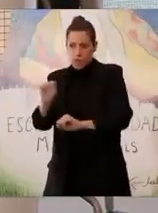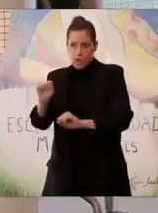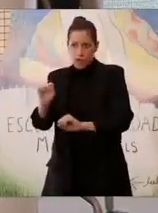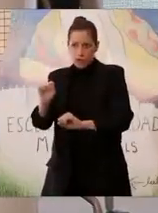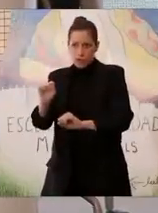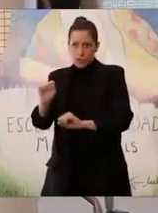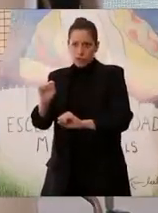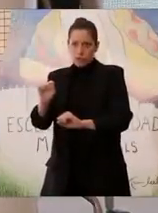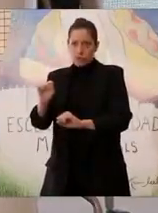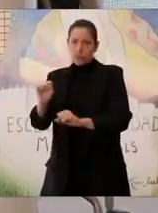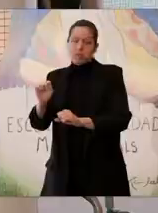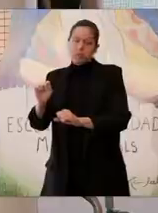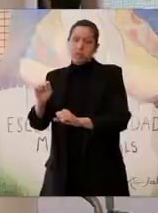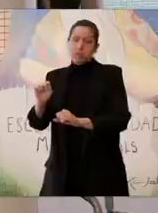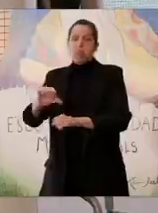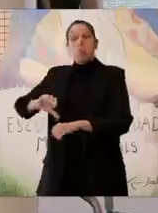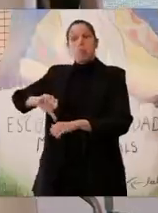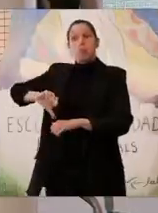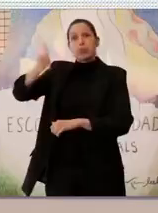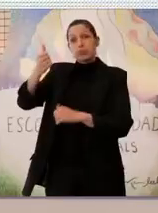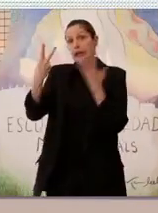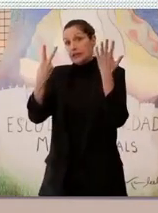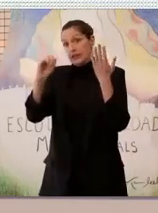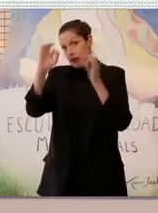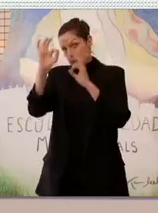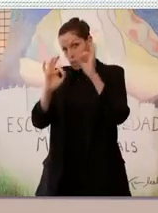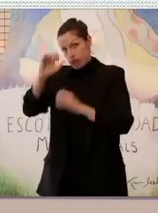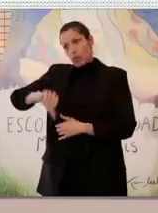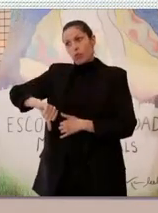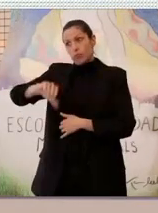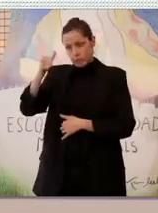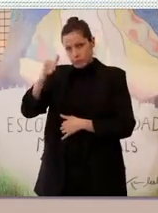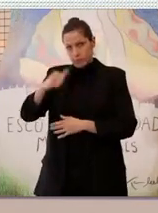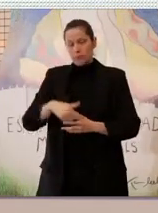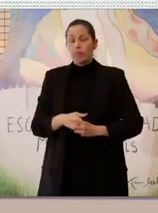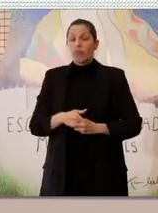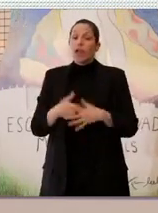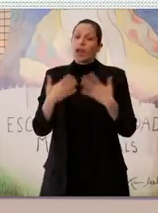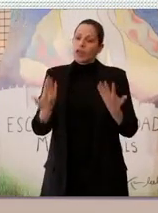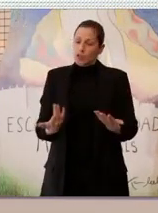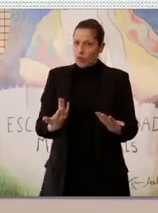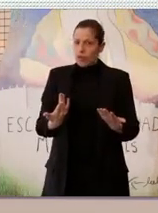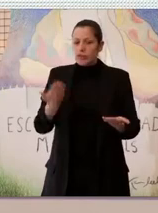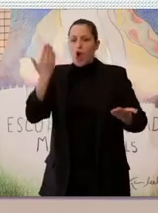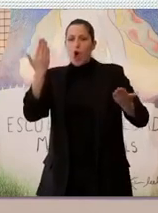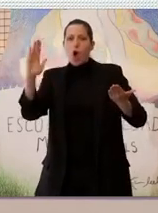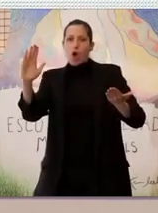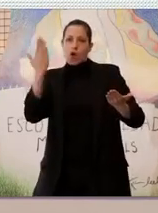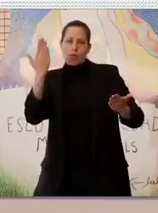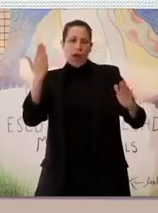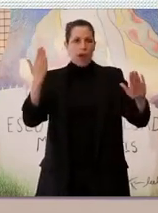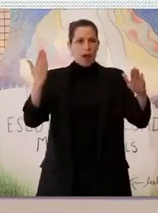70%. Claro, si ponemos frente a frente solicitudes y concesiones, un